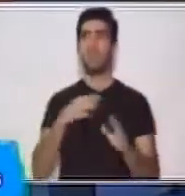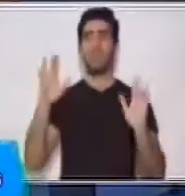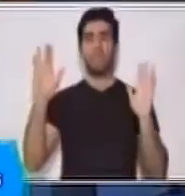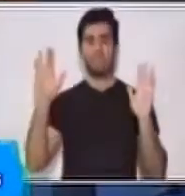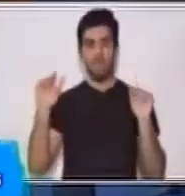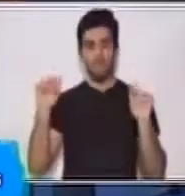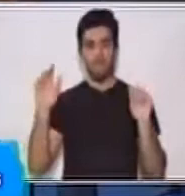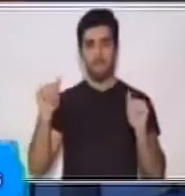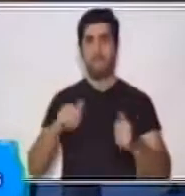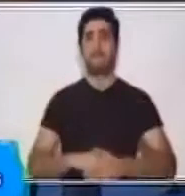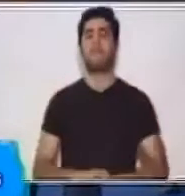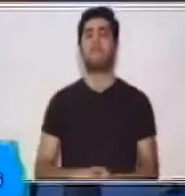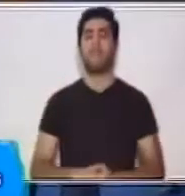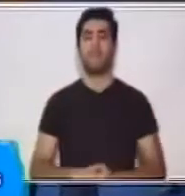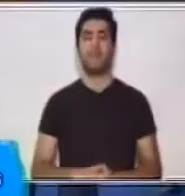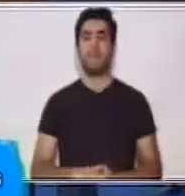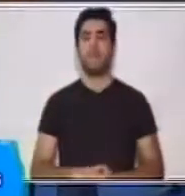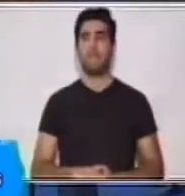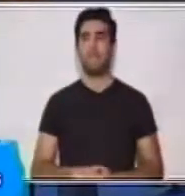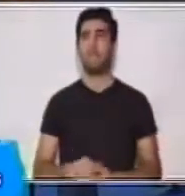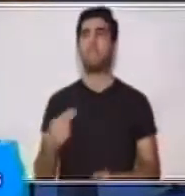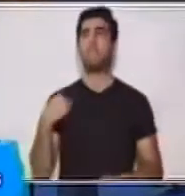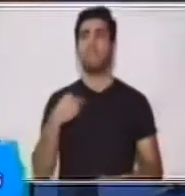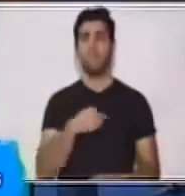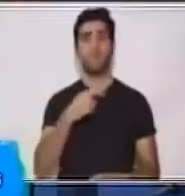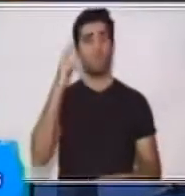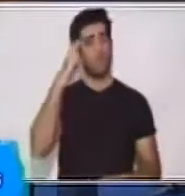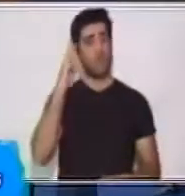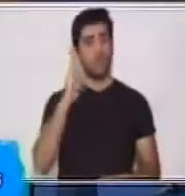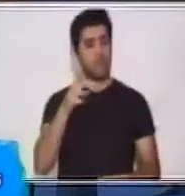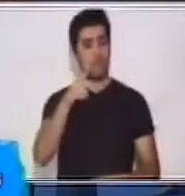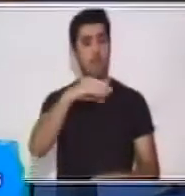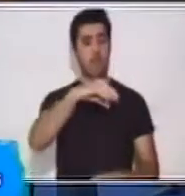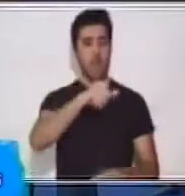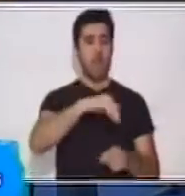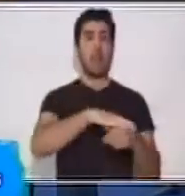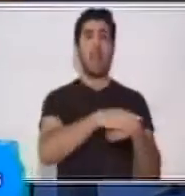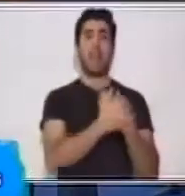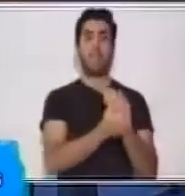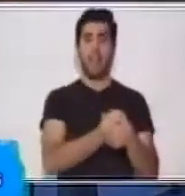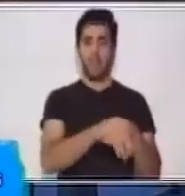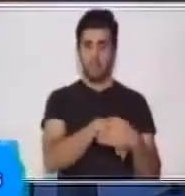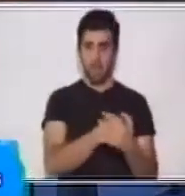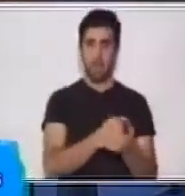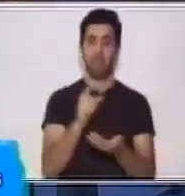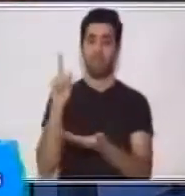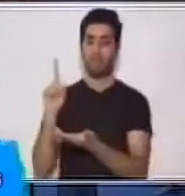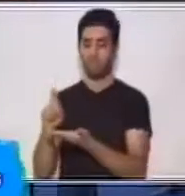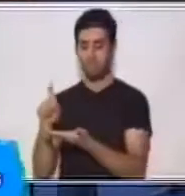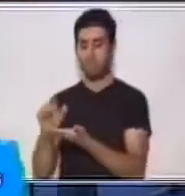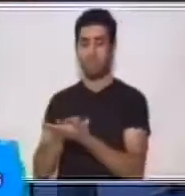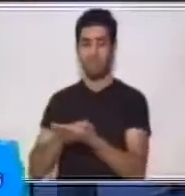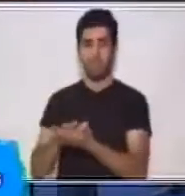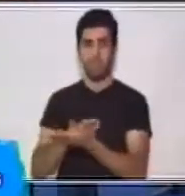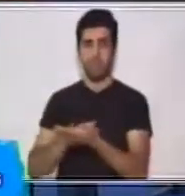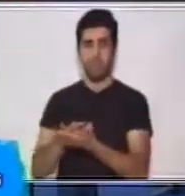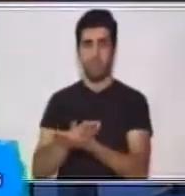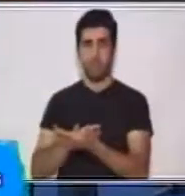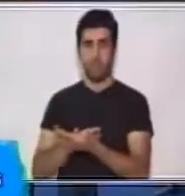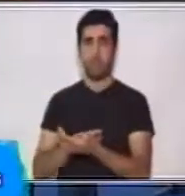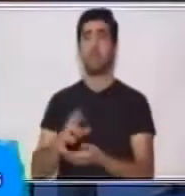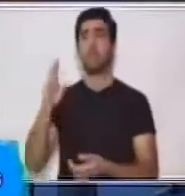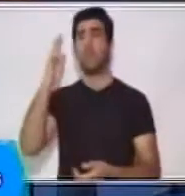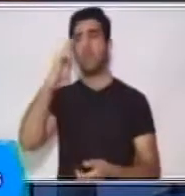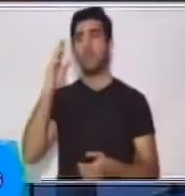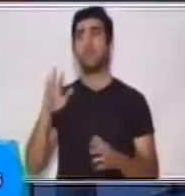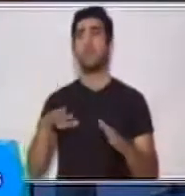bien, entonces les queremos recordar que se laven las manos con agua, gel o jabón y